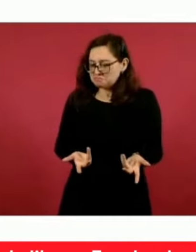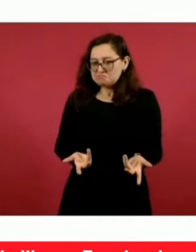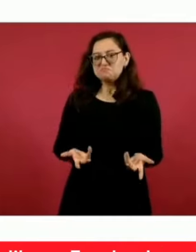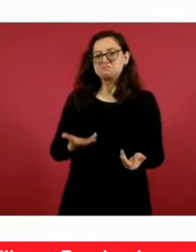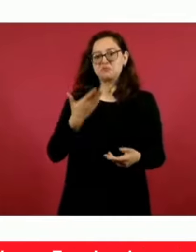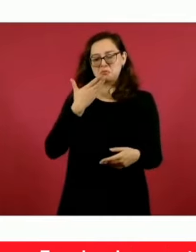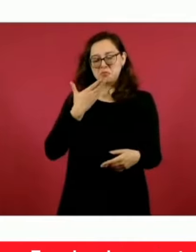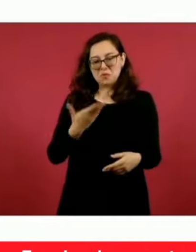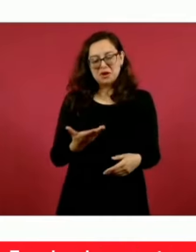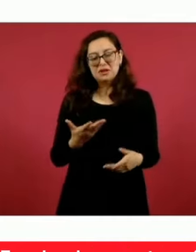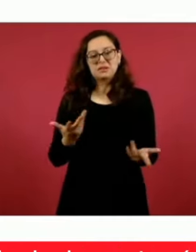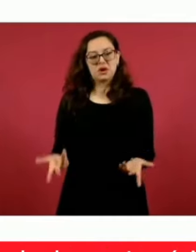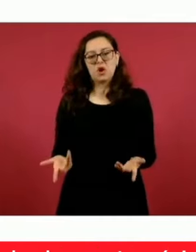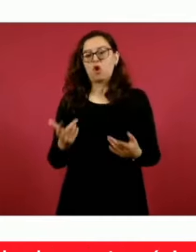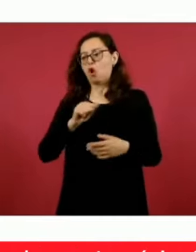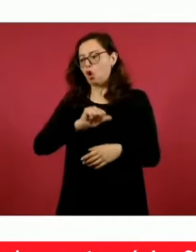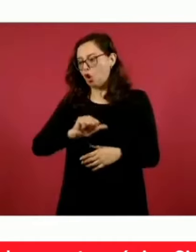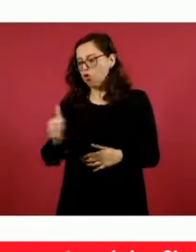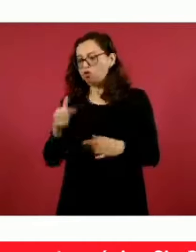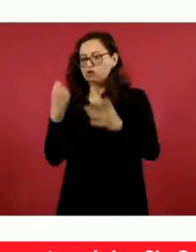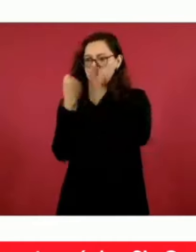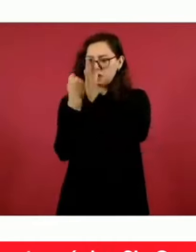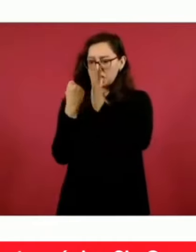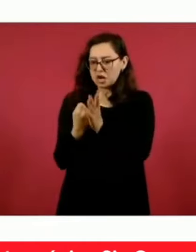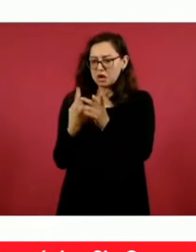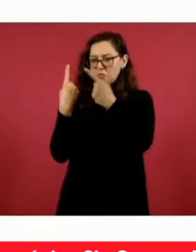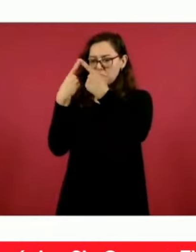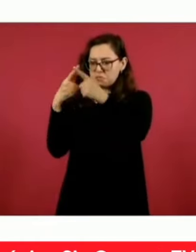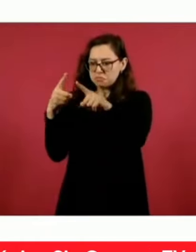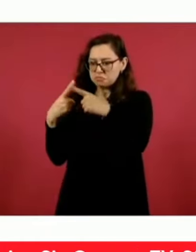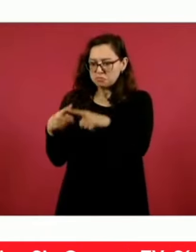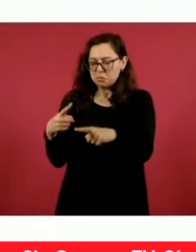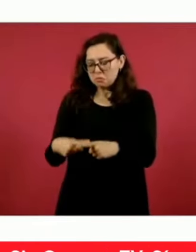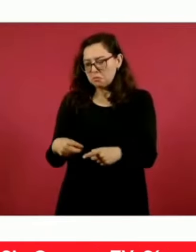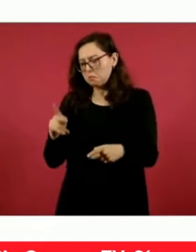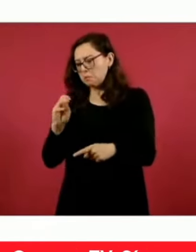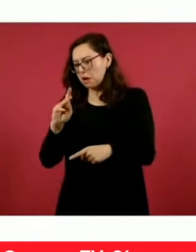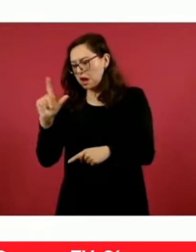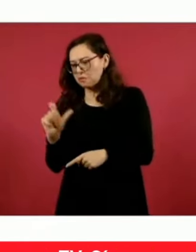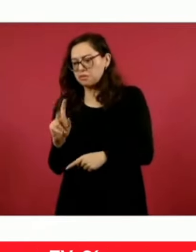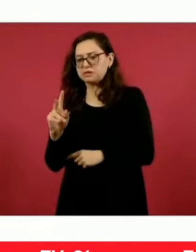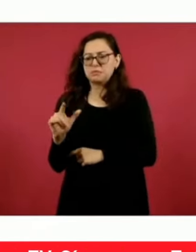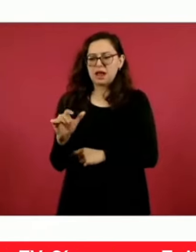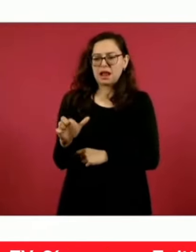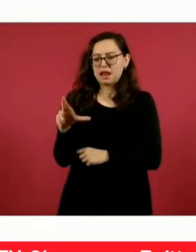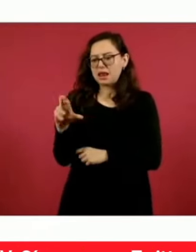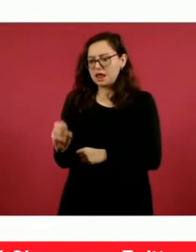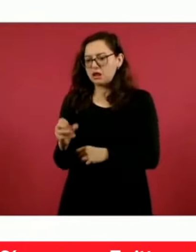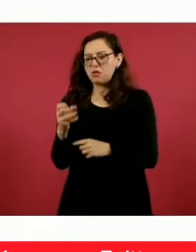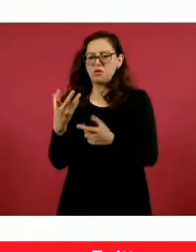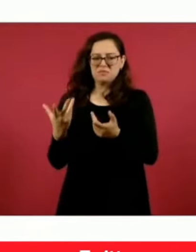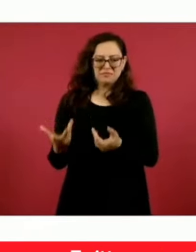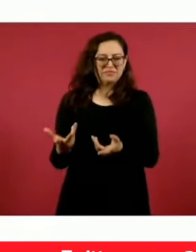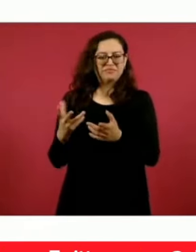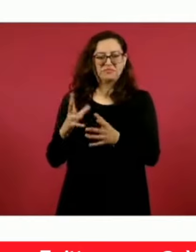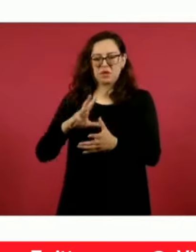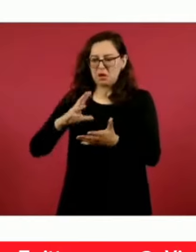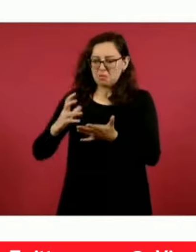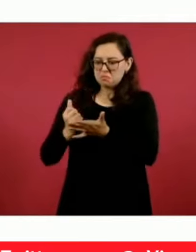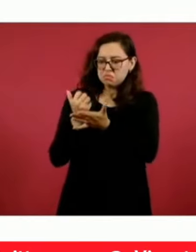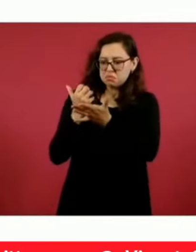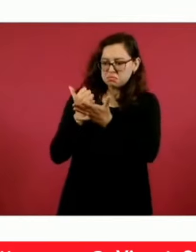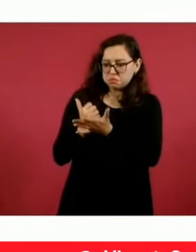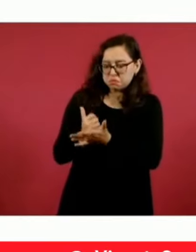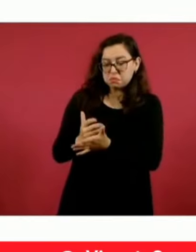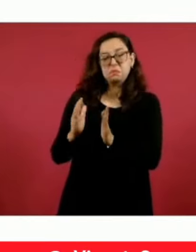también sobre todo franquicias Pemex Valero allá en el norte También tenemos a Extreme Drop fuel y platinum con pros